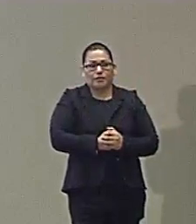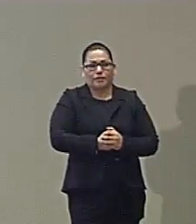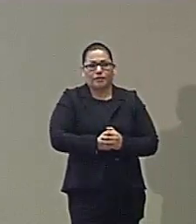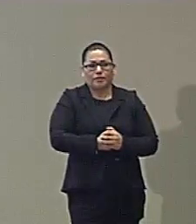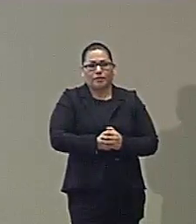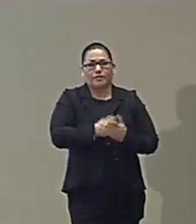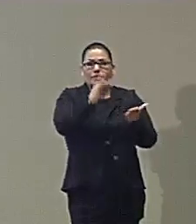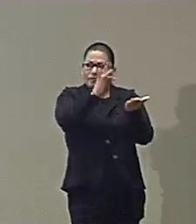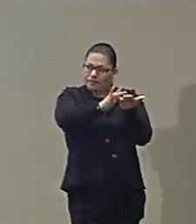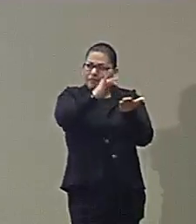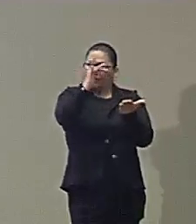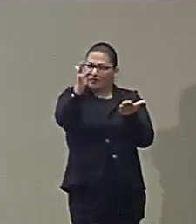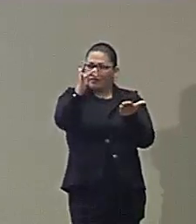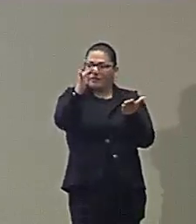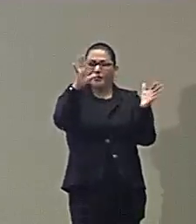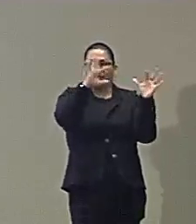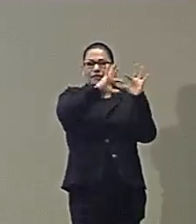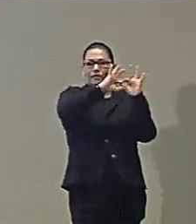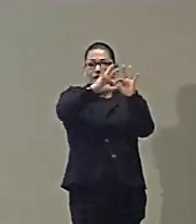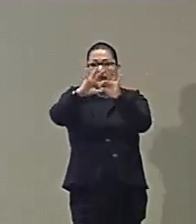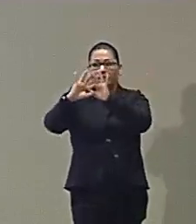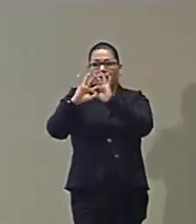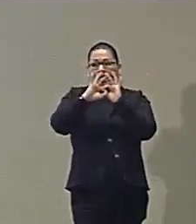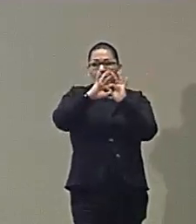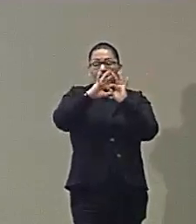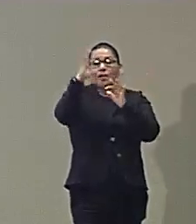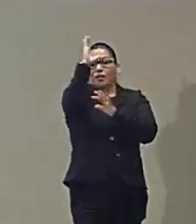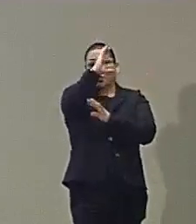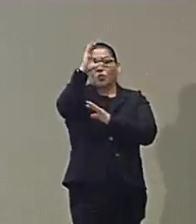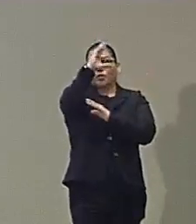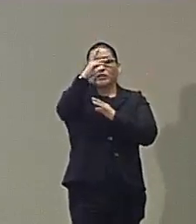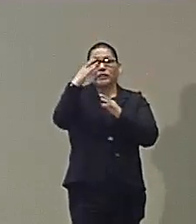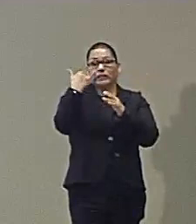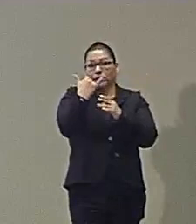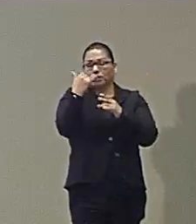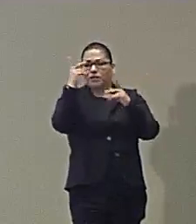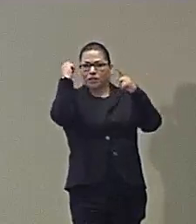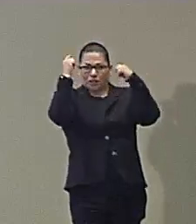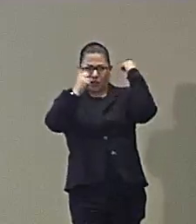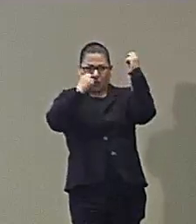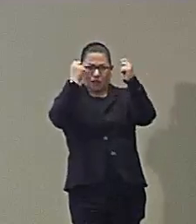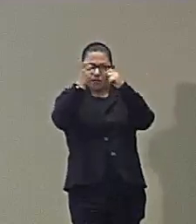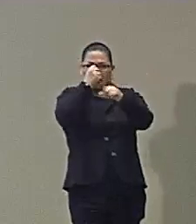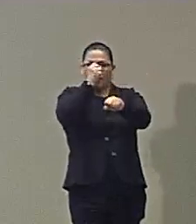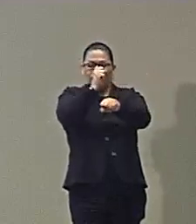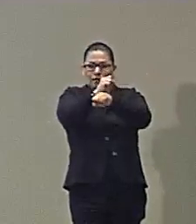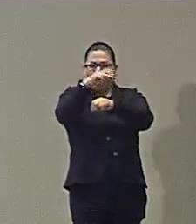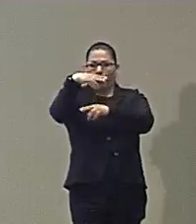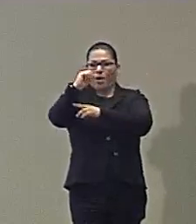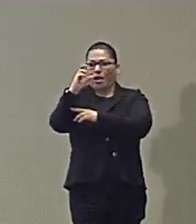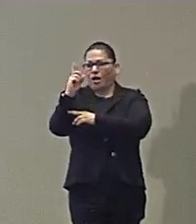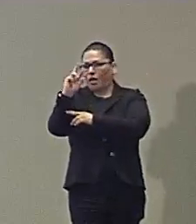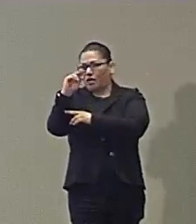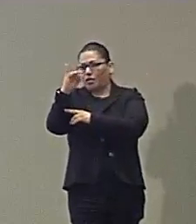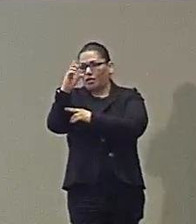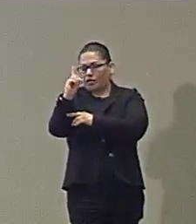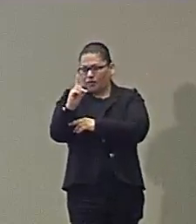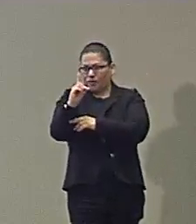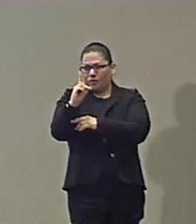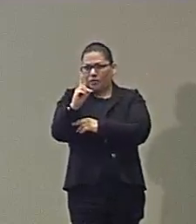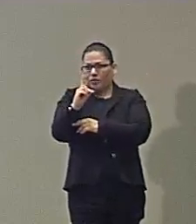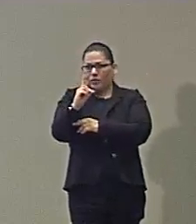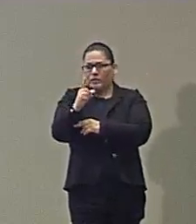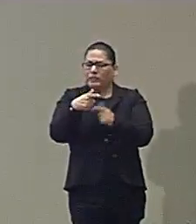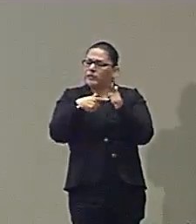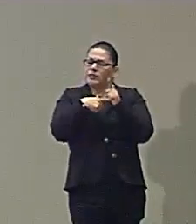agradecemos esta alianza entre cultura y turismo señor secretario de lamadrid refrendamos el